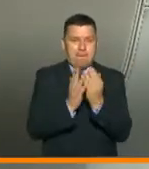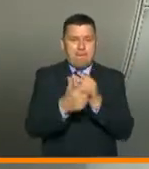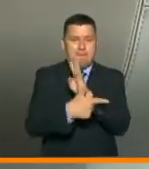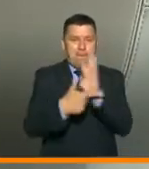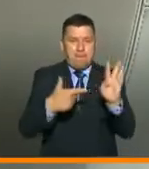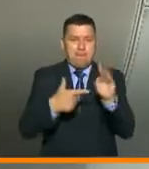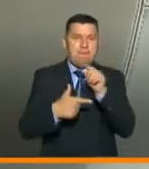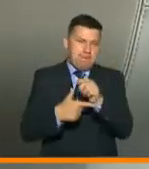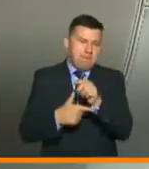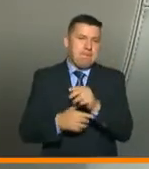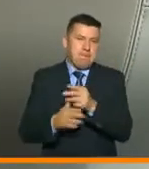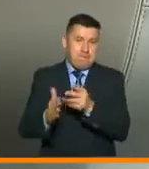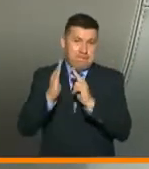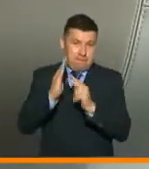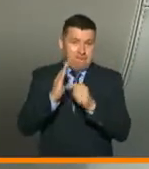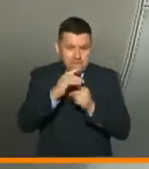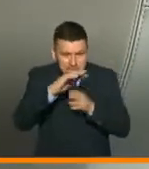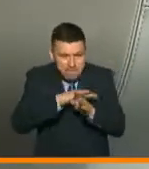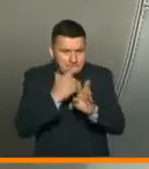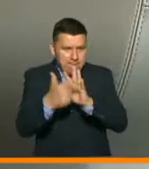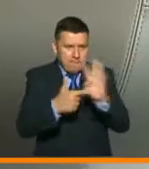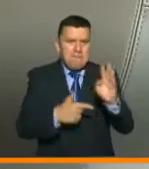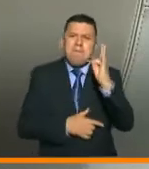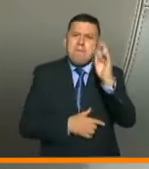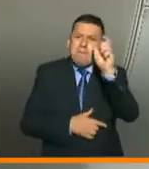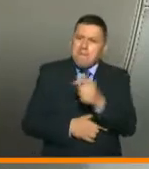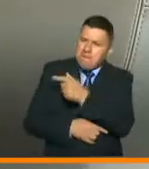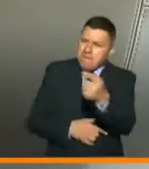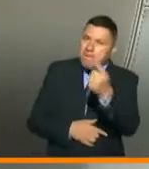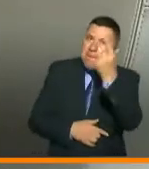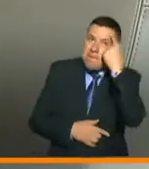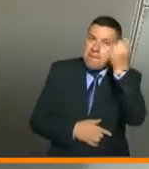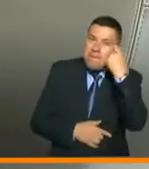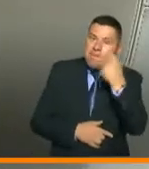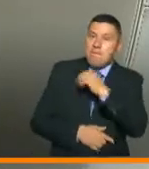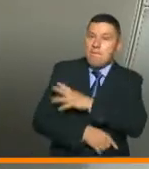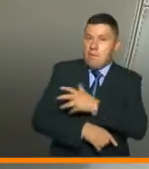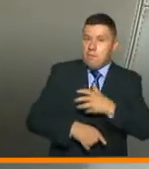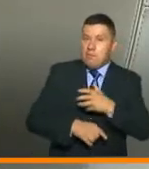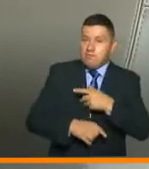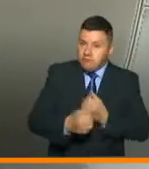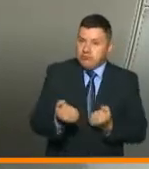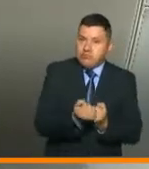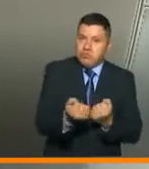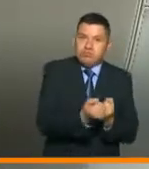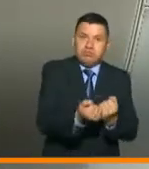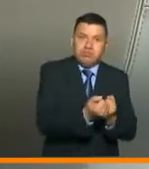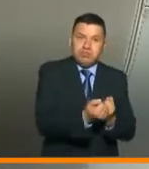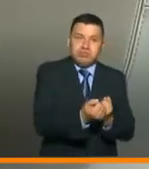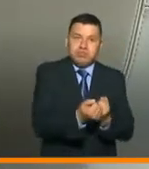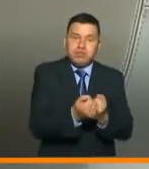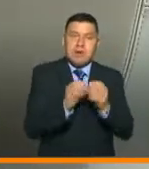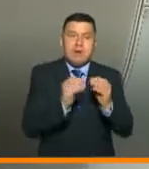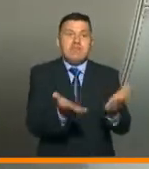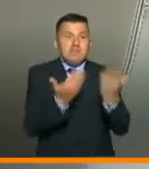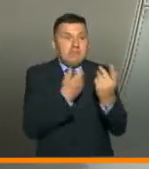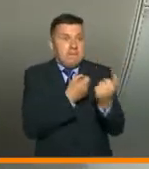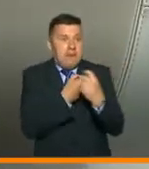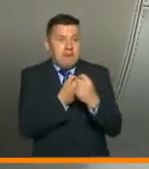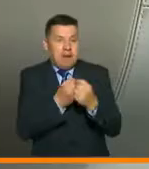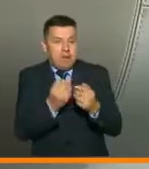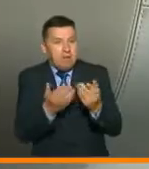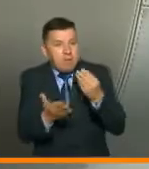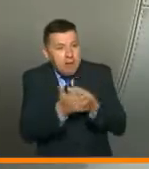ICETEX. Y queremos compartir un breve testimonio que les deja ver la potencia de este apoyo y la posibilidad de la convocatoria que está